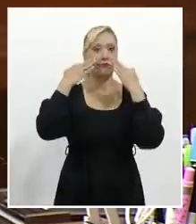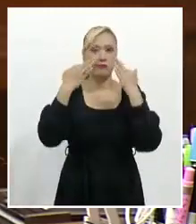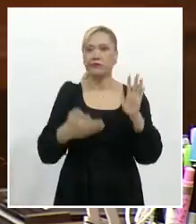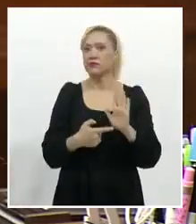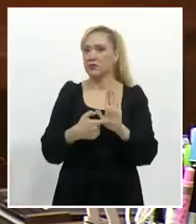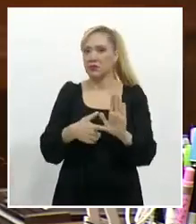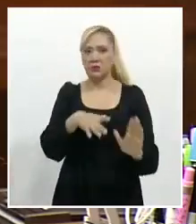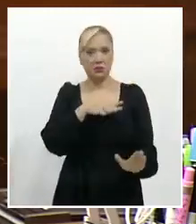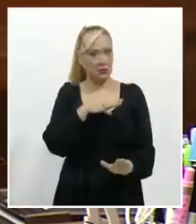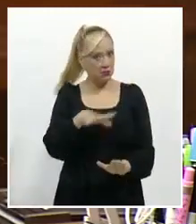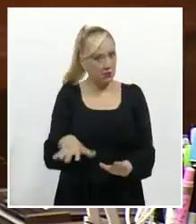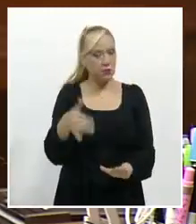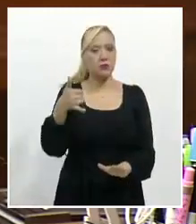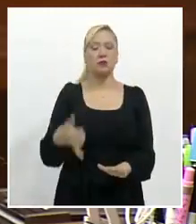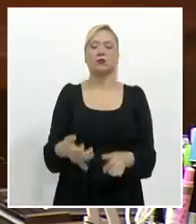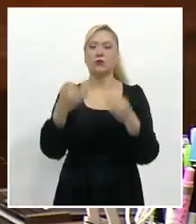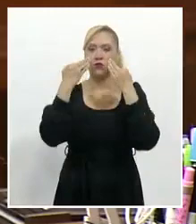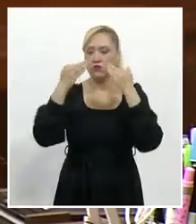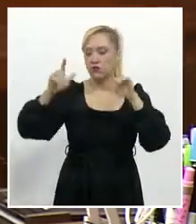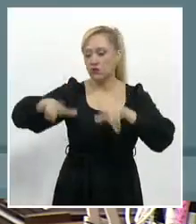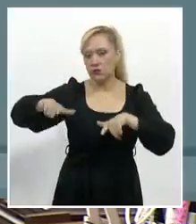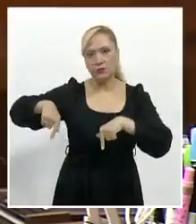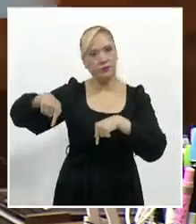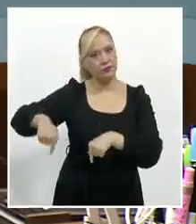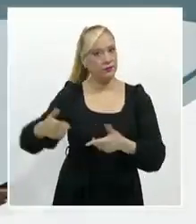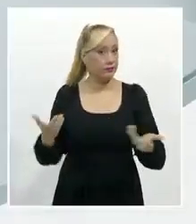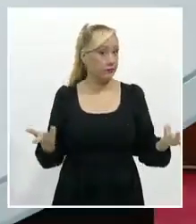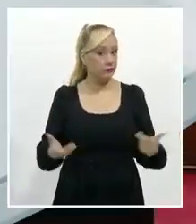o a la plataforma de transparencia en su caso.